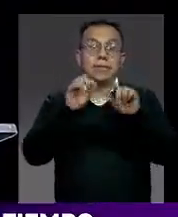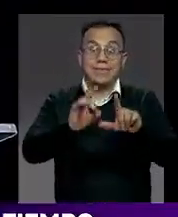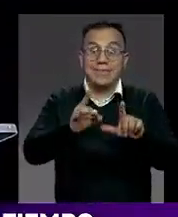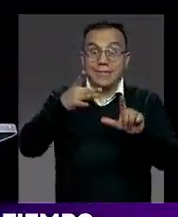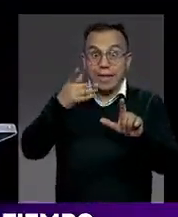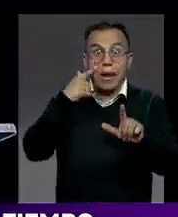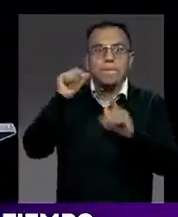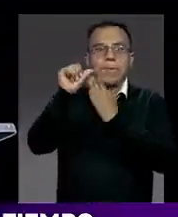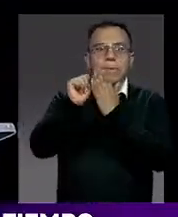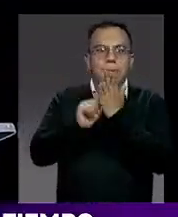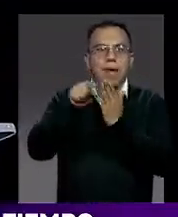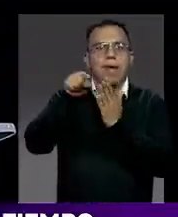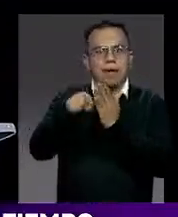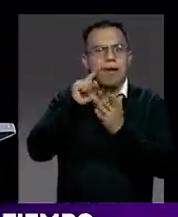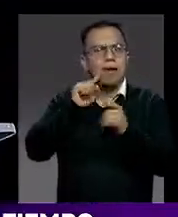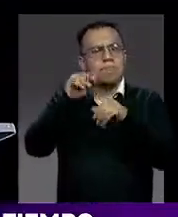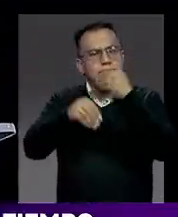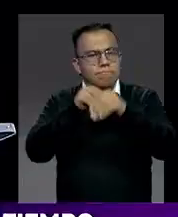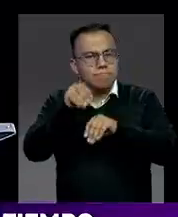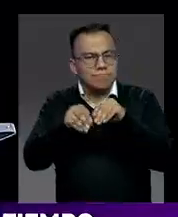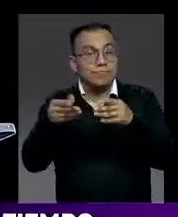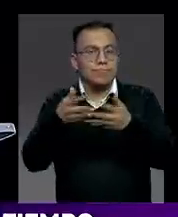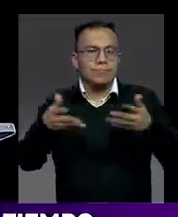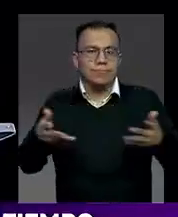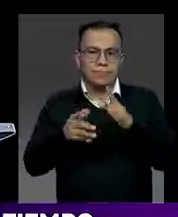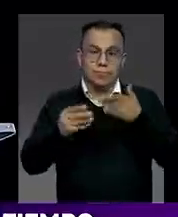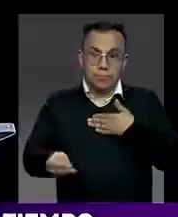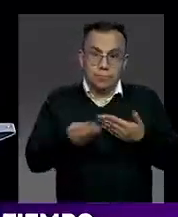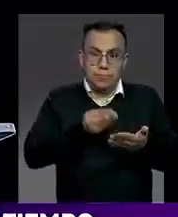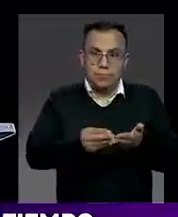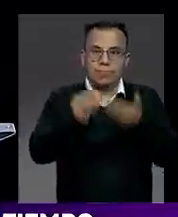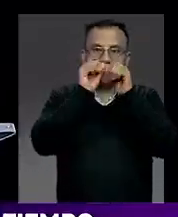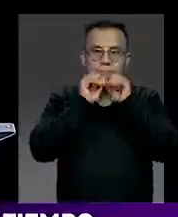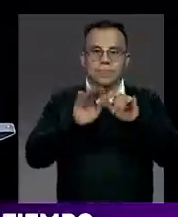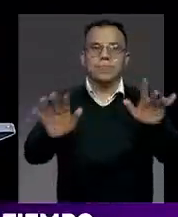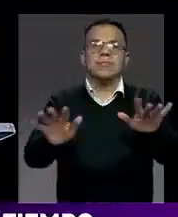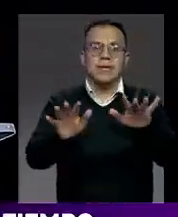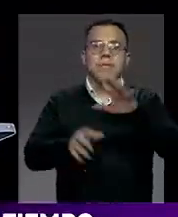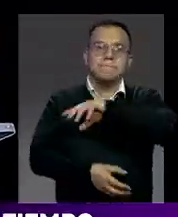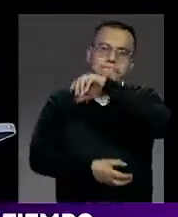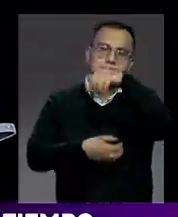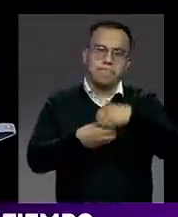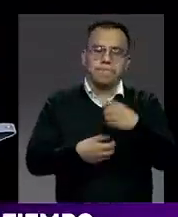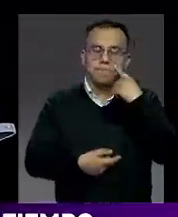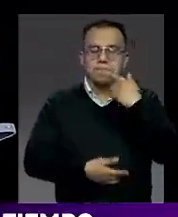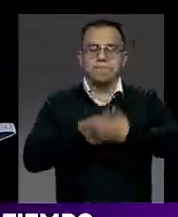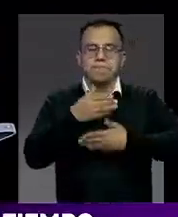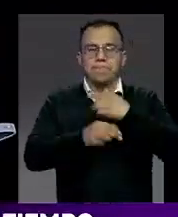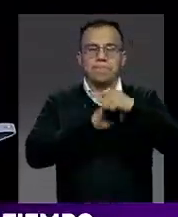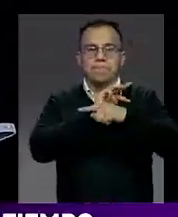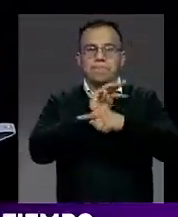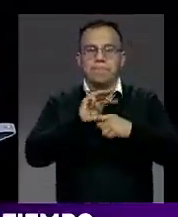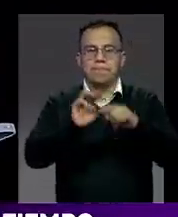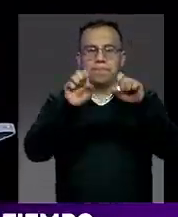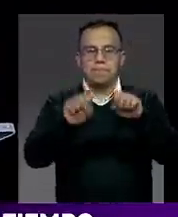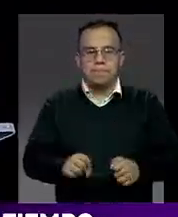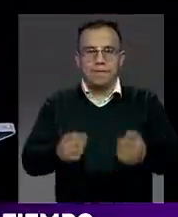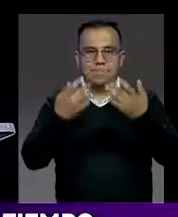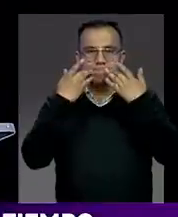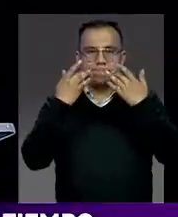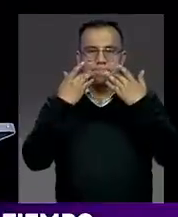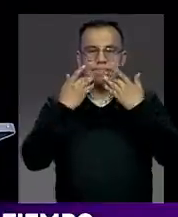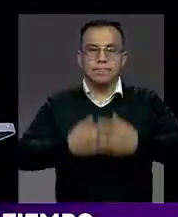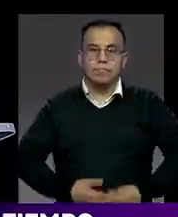que vamos a implementar en mi gobierno de manera que también la compra pública transite por esas plataformas y nos permita total transparencia